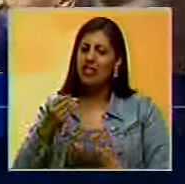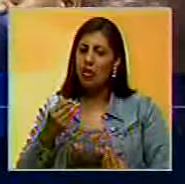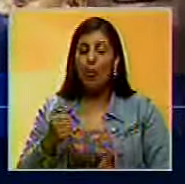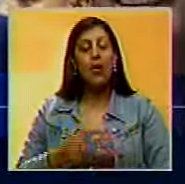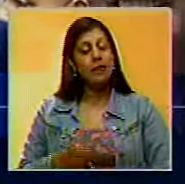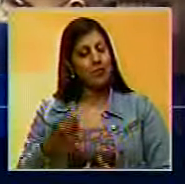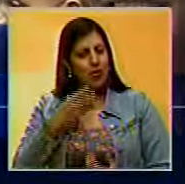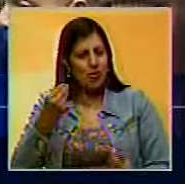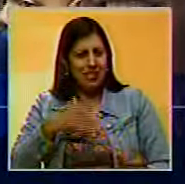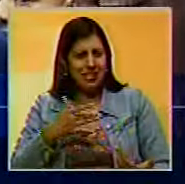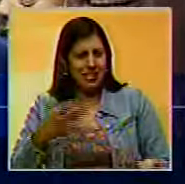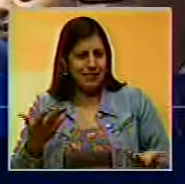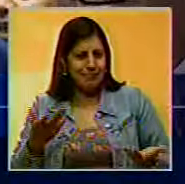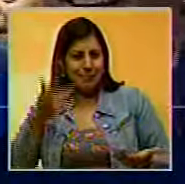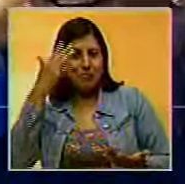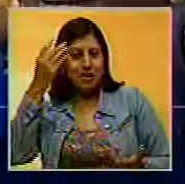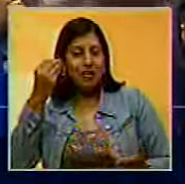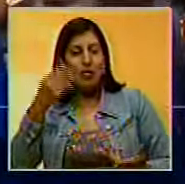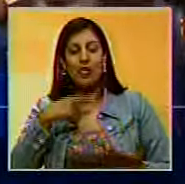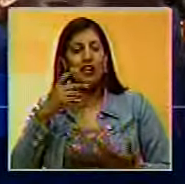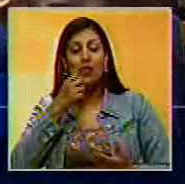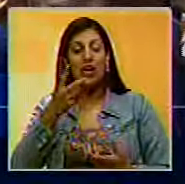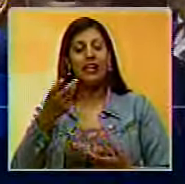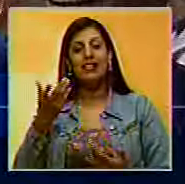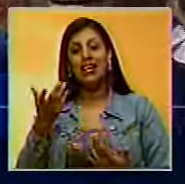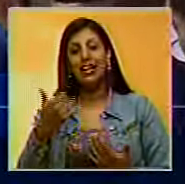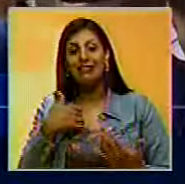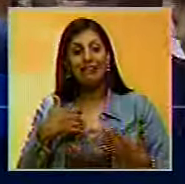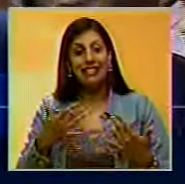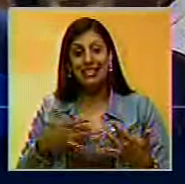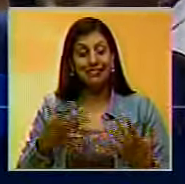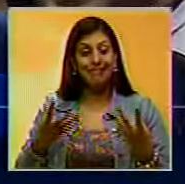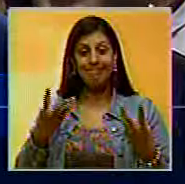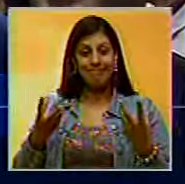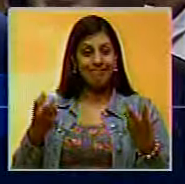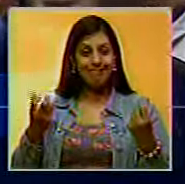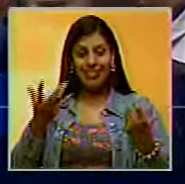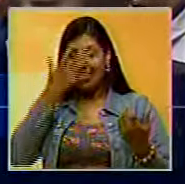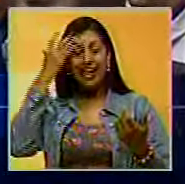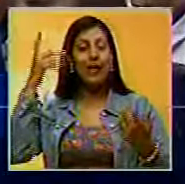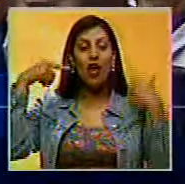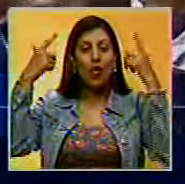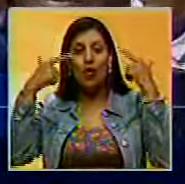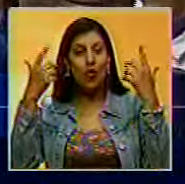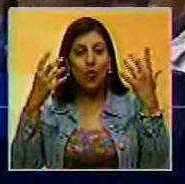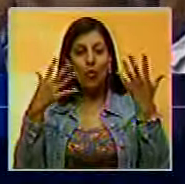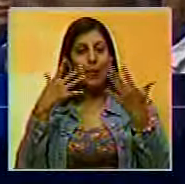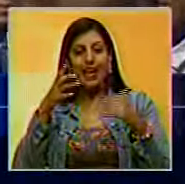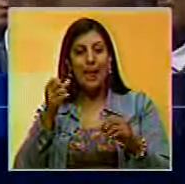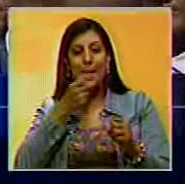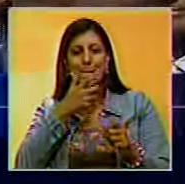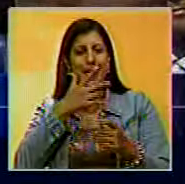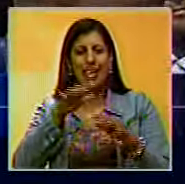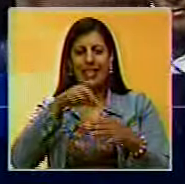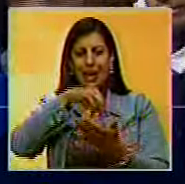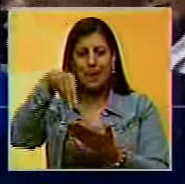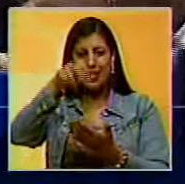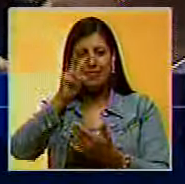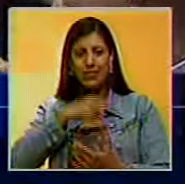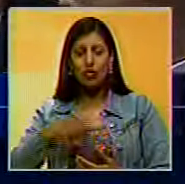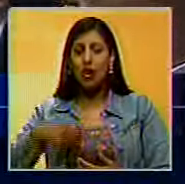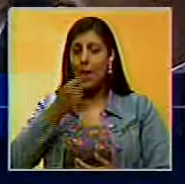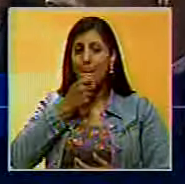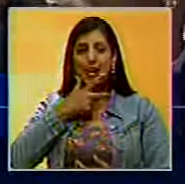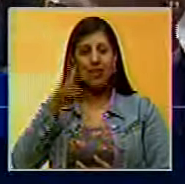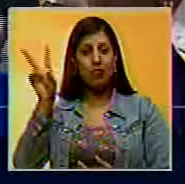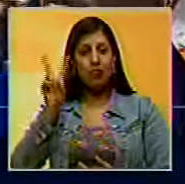Bueno, ¿cómo me voy a sentir? Imagínate tú, lo que pasa es que no quiso decirlo. O sea, una locura esta belleza de mis Venezuela, las mujeres